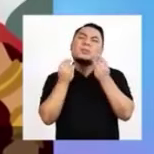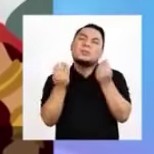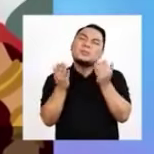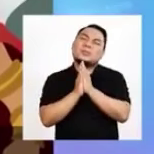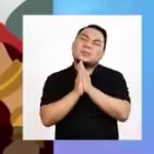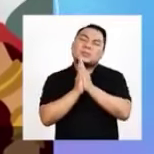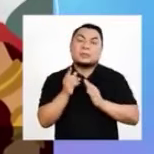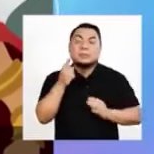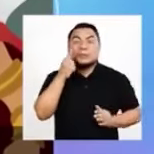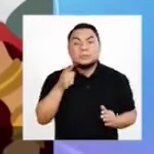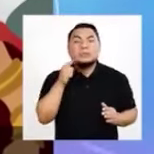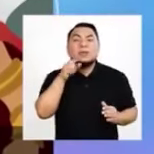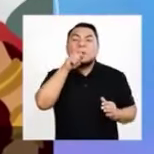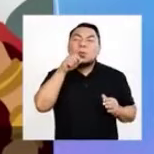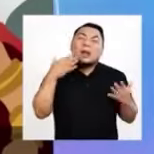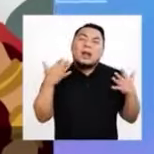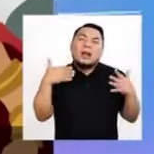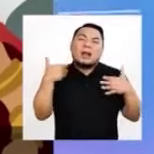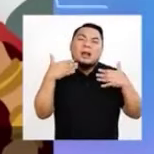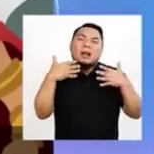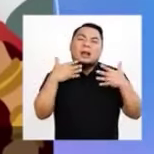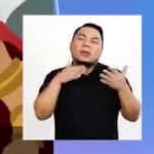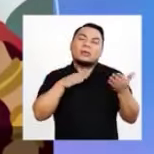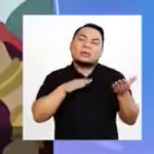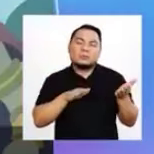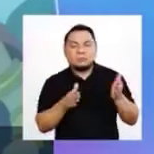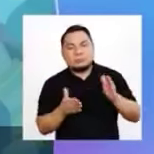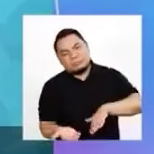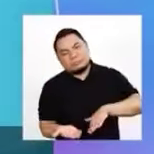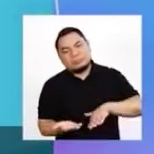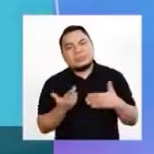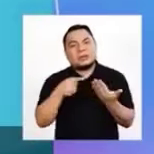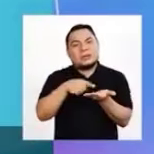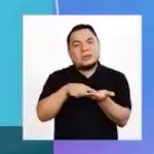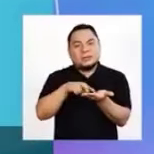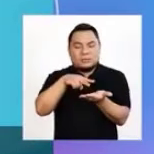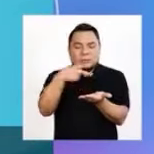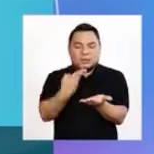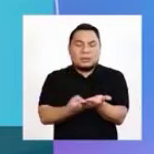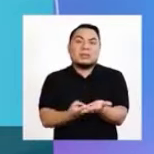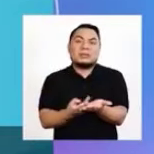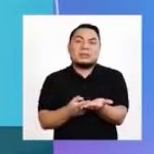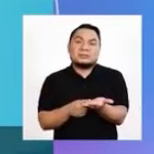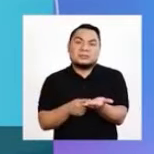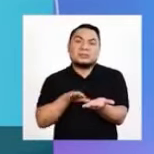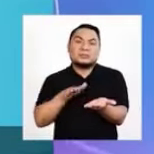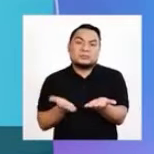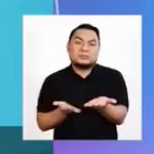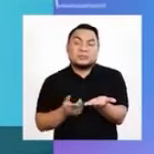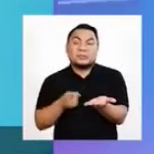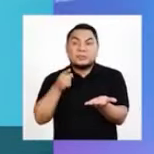tanto esfuerzo, el colibrí murió en las manos de Huaytapallana.